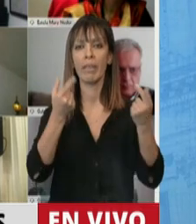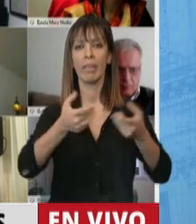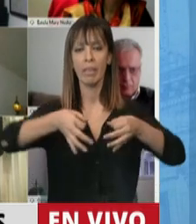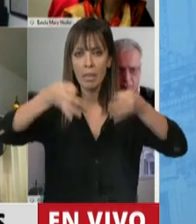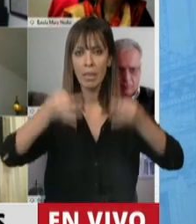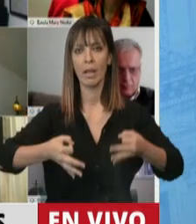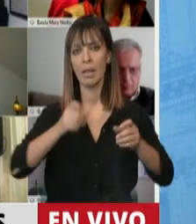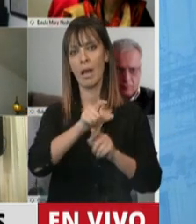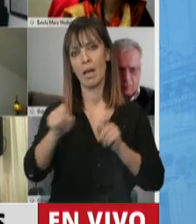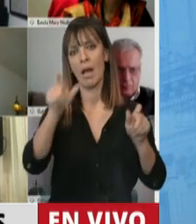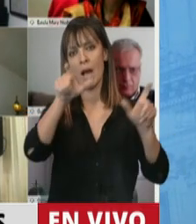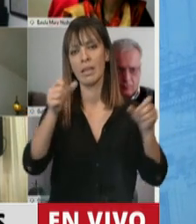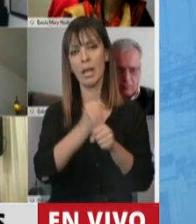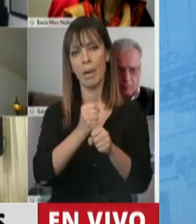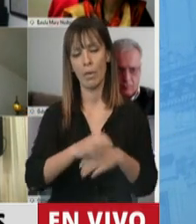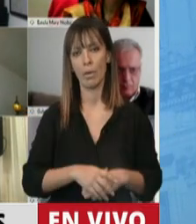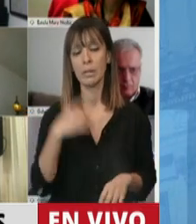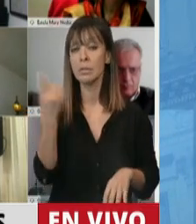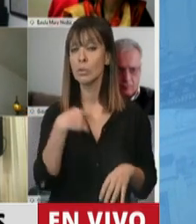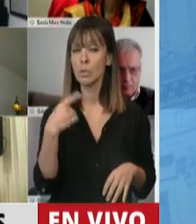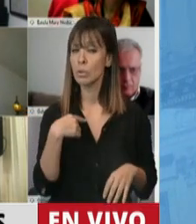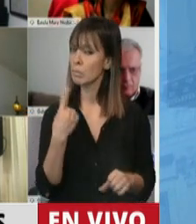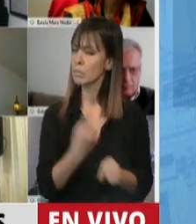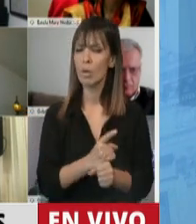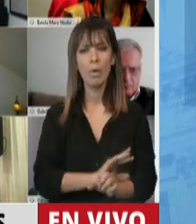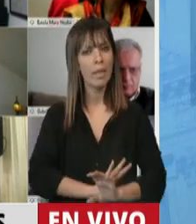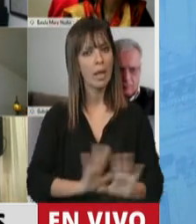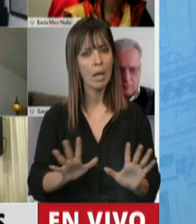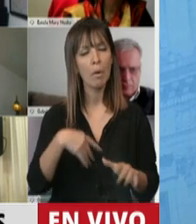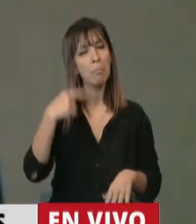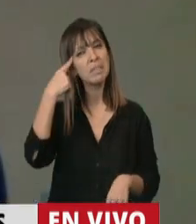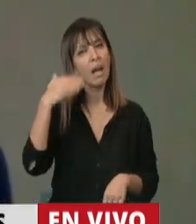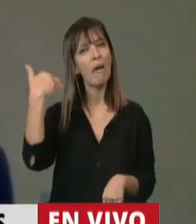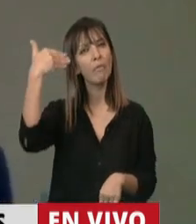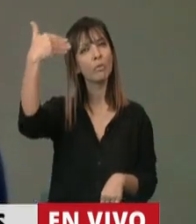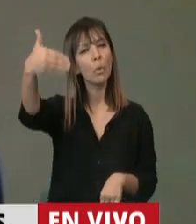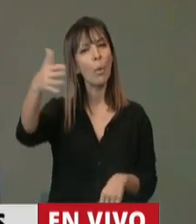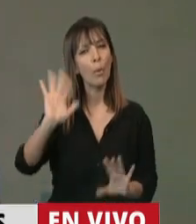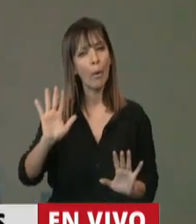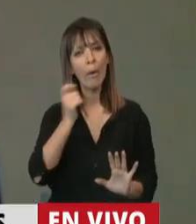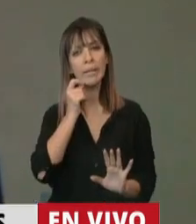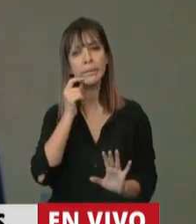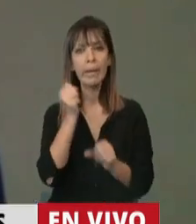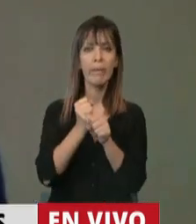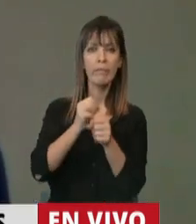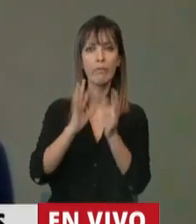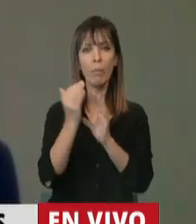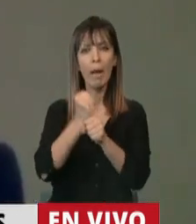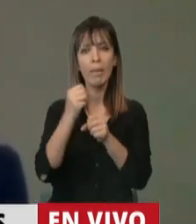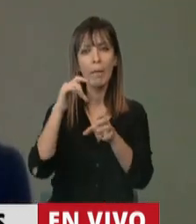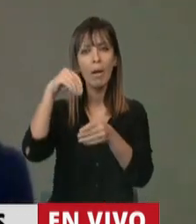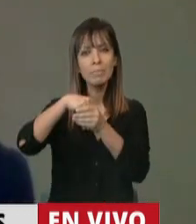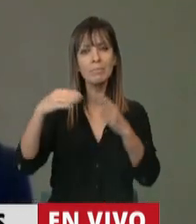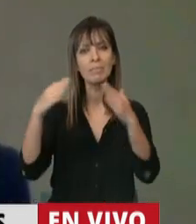cada uno de ellos. Nosotros no nos podemos permitir legislar hacia futuro, que es el teletrabajo,